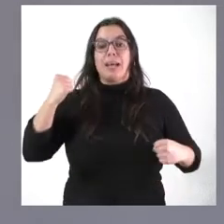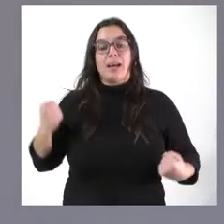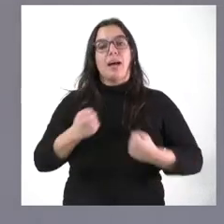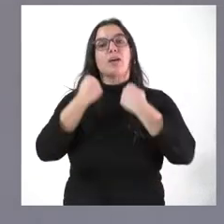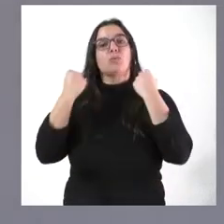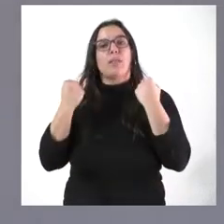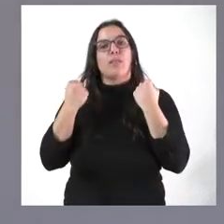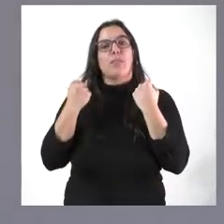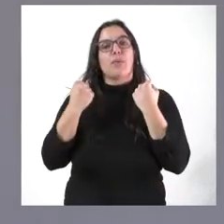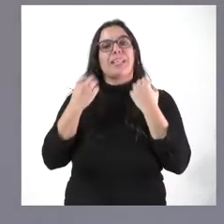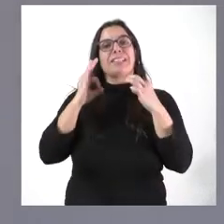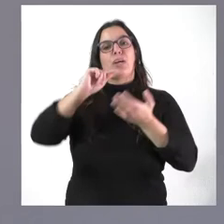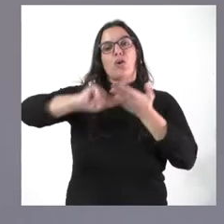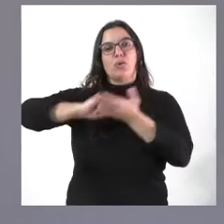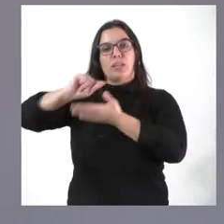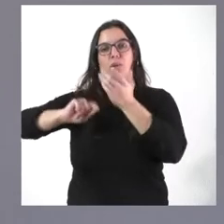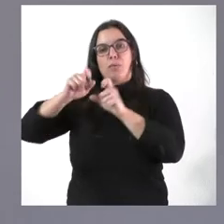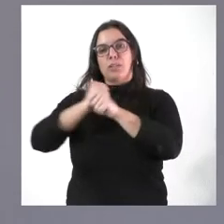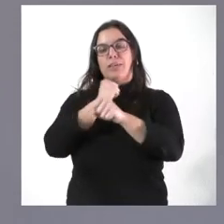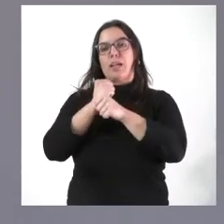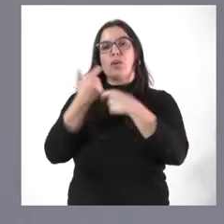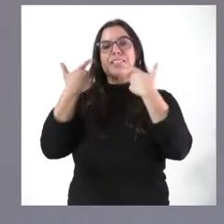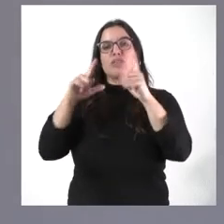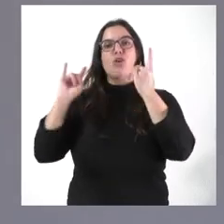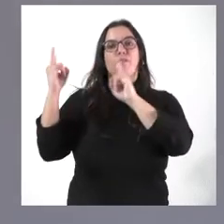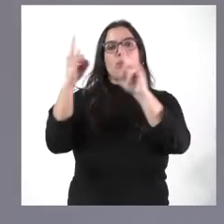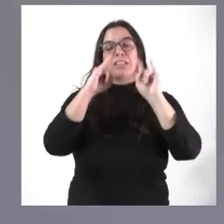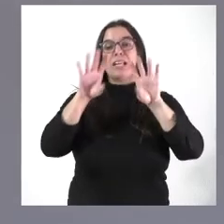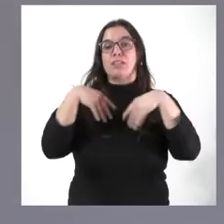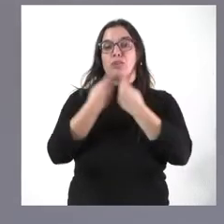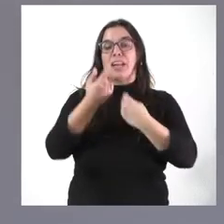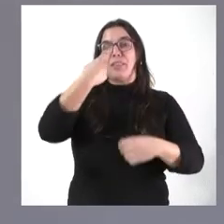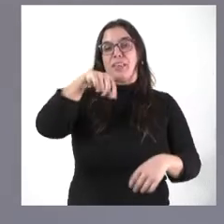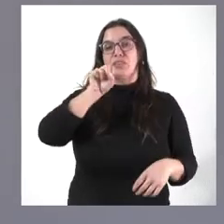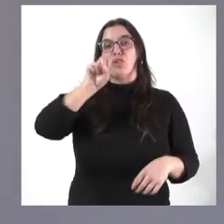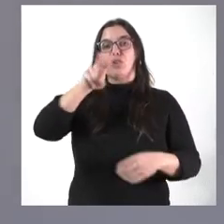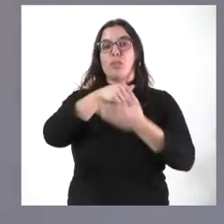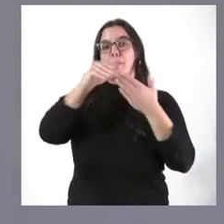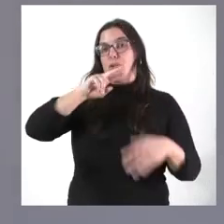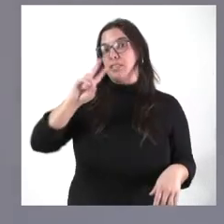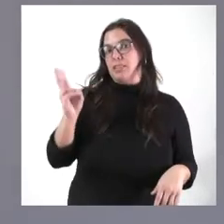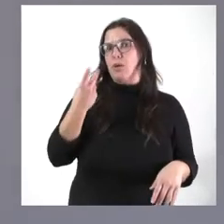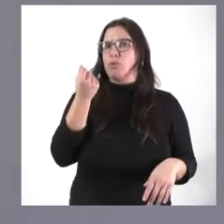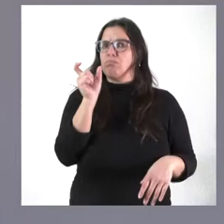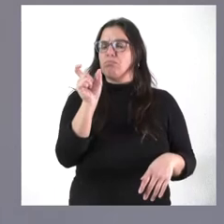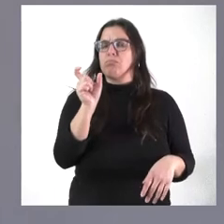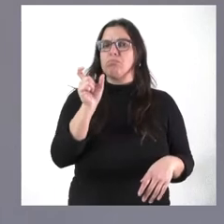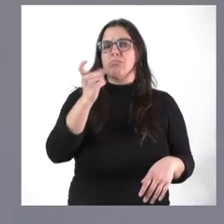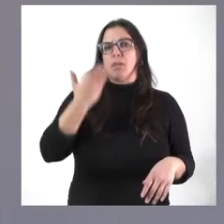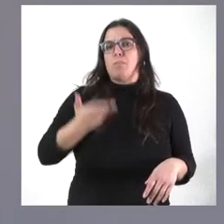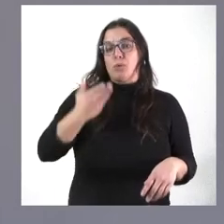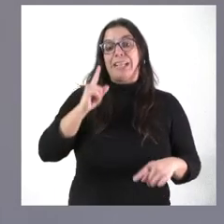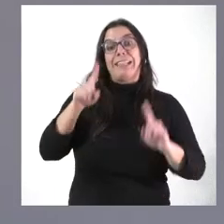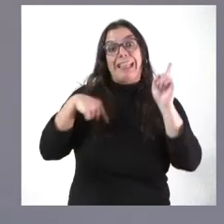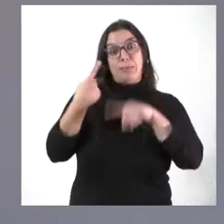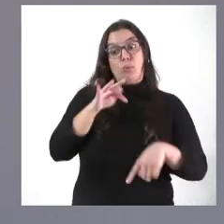de correlación de Trabajadores vinculadas al sector forestal total hablaríamos de 112 millones de euros una cantidad relevante y será el posteriormente